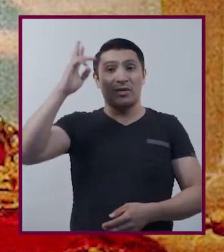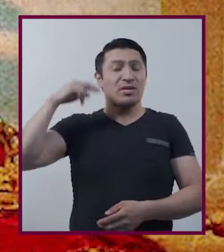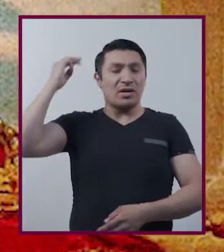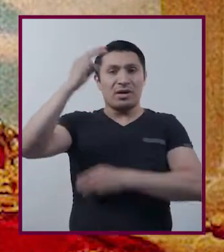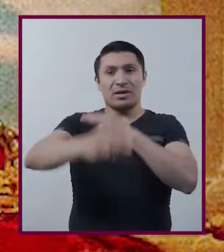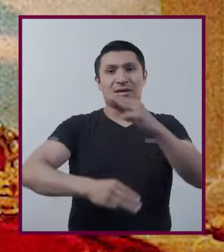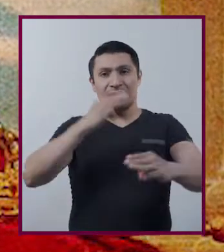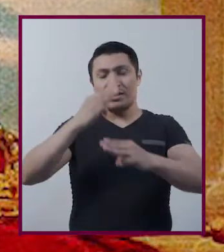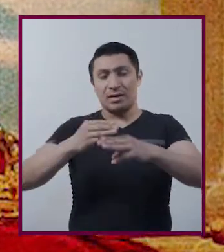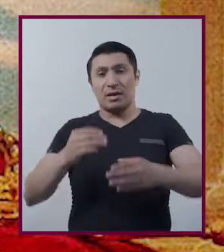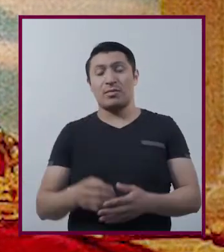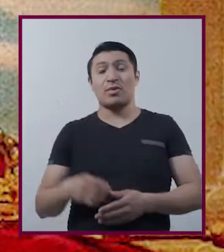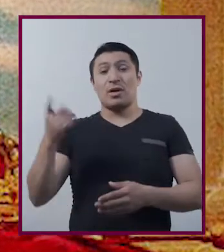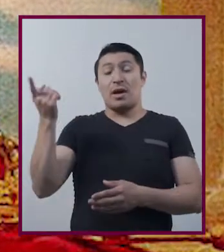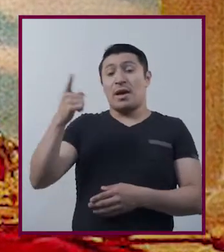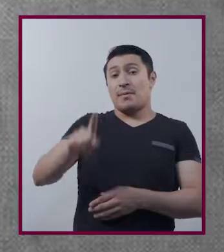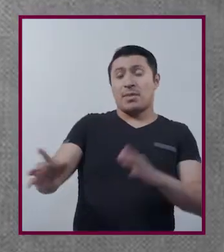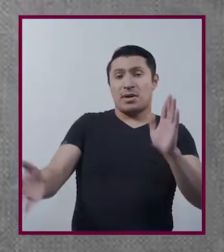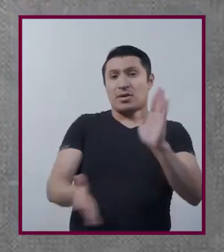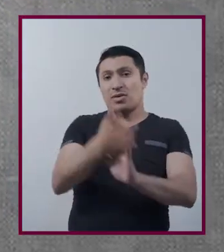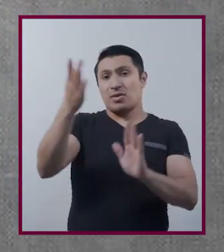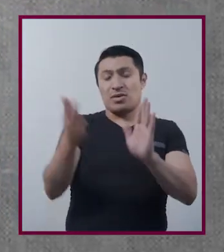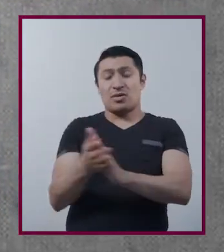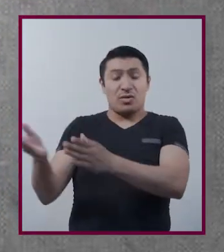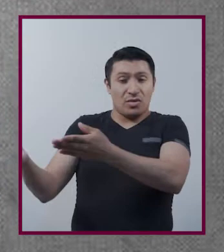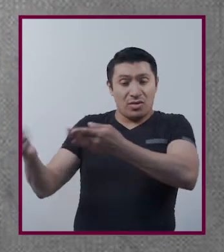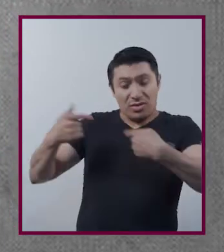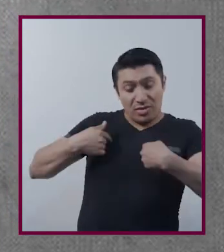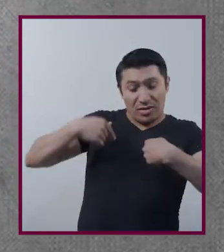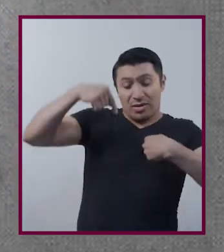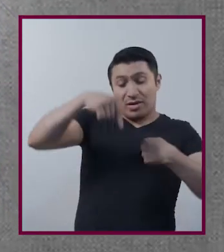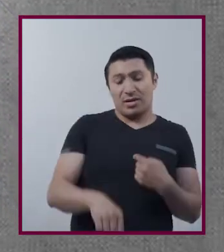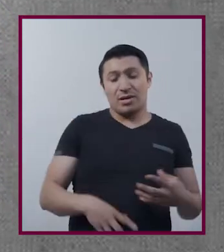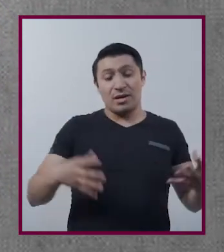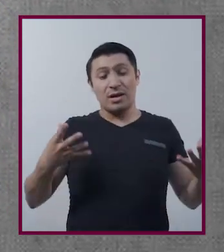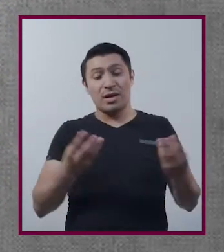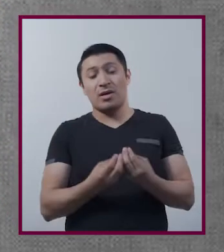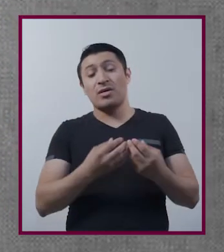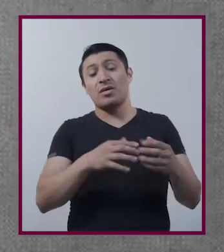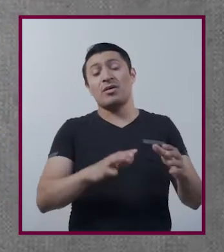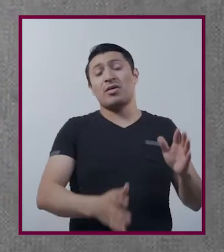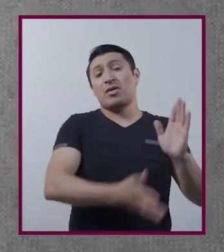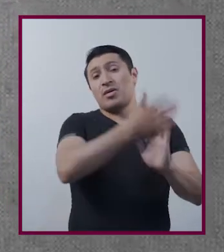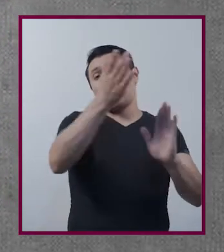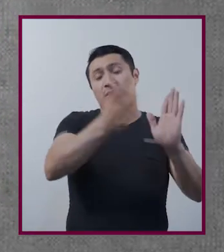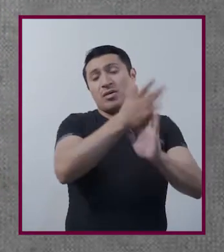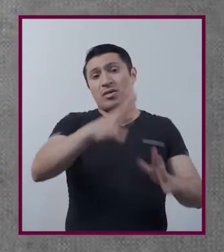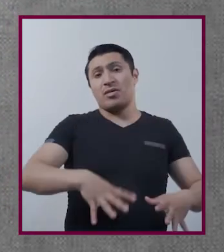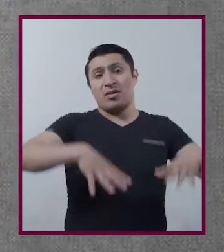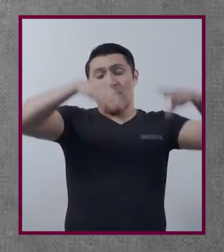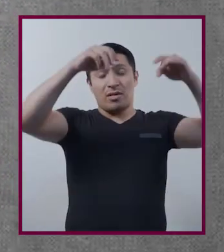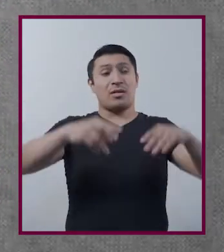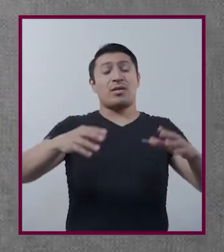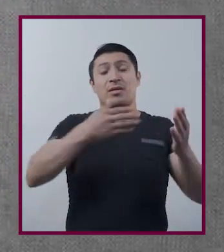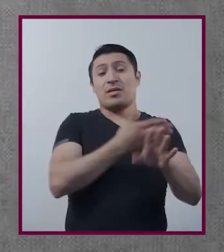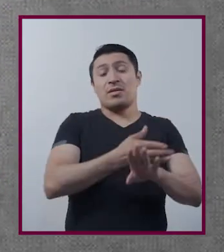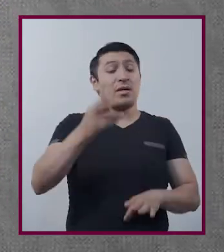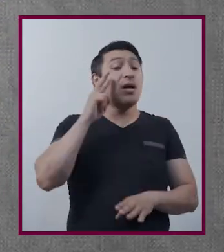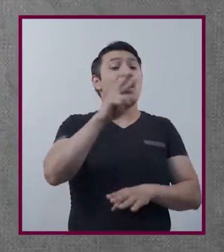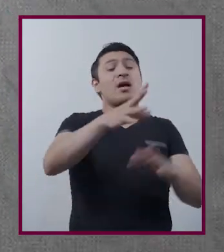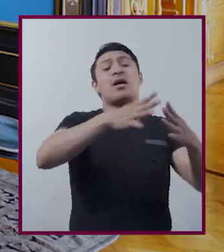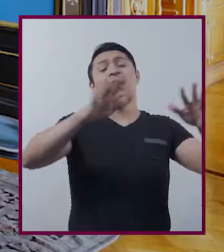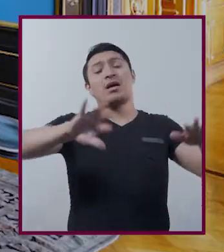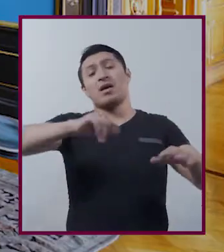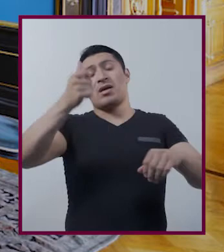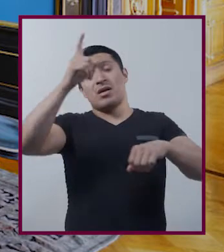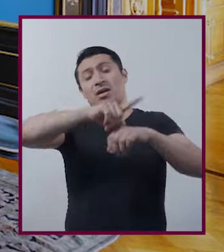emperador de México y rey del mundo, que mandó construir para mí, a la orilla del Adriático, un palacio blanco que miraba